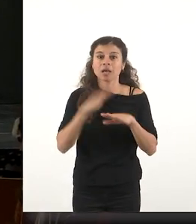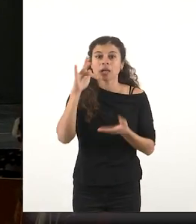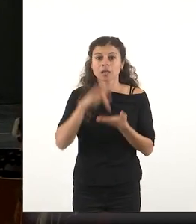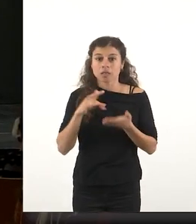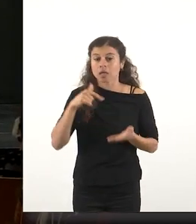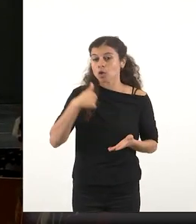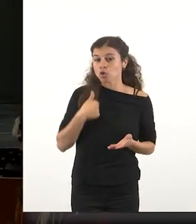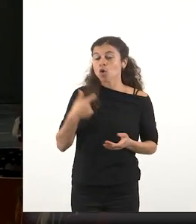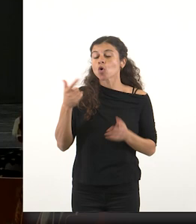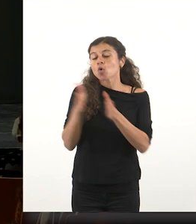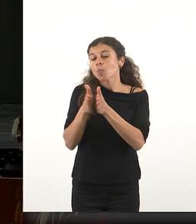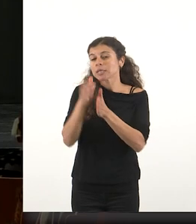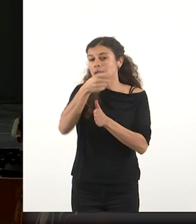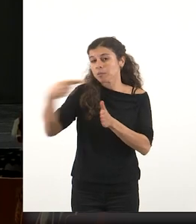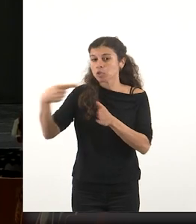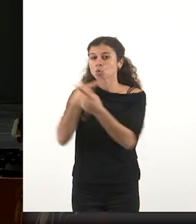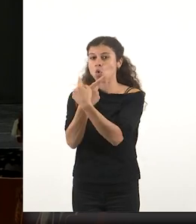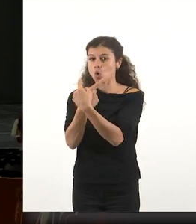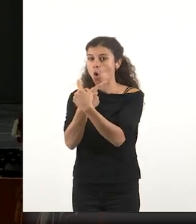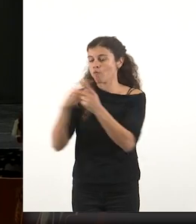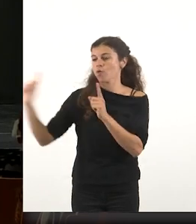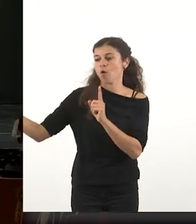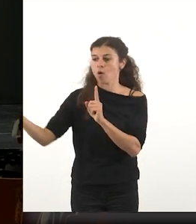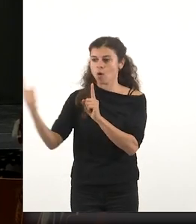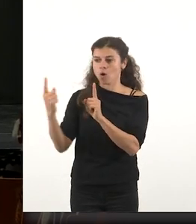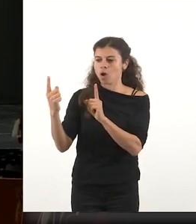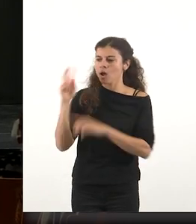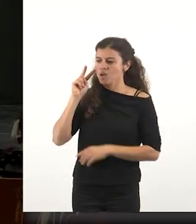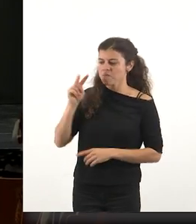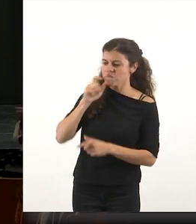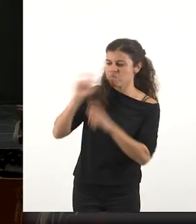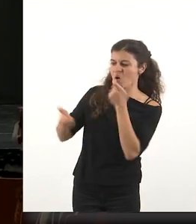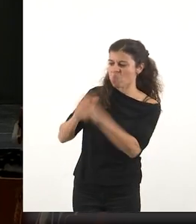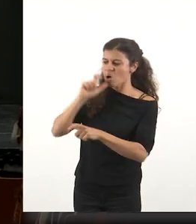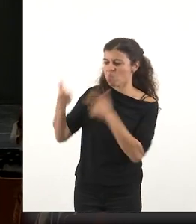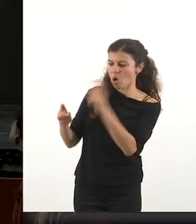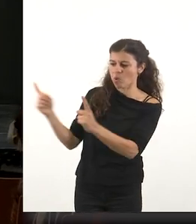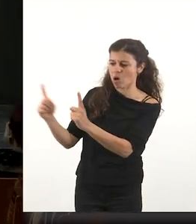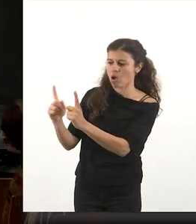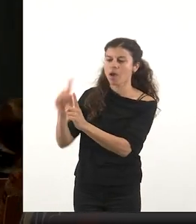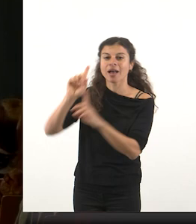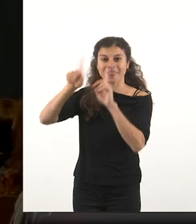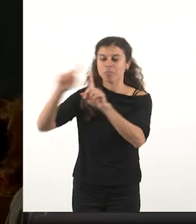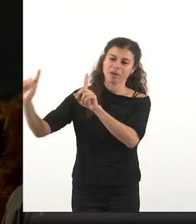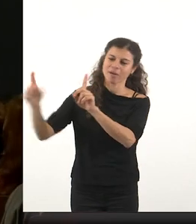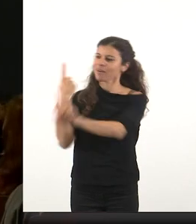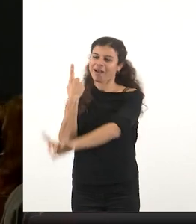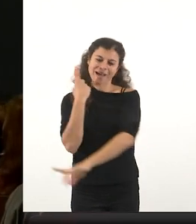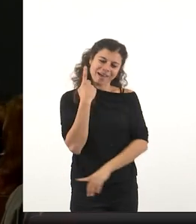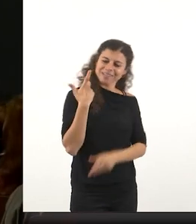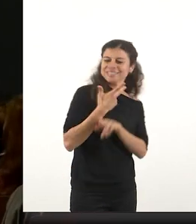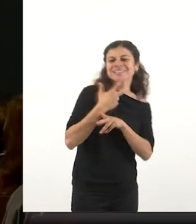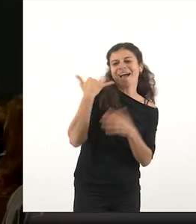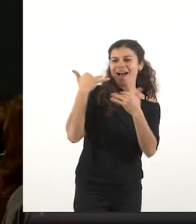novio. Cuando este tío entraba a la casa, colega, yo veía cómo la miraba ella de arriba abajo mientras soltaba una bordería delante nuestra y luego se giraba automáticamente y nos contaba un